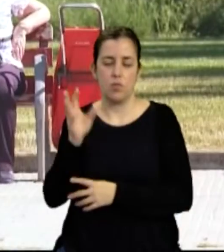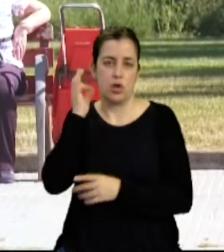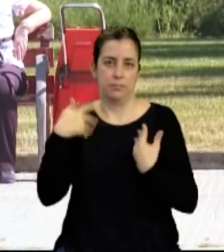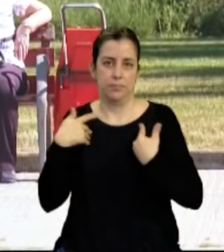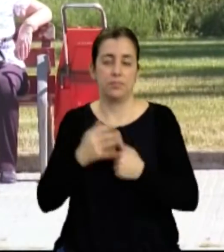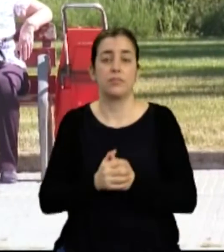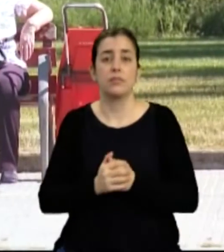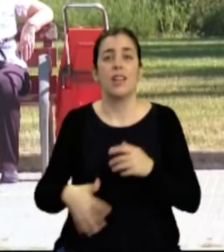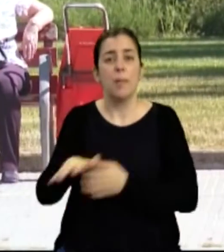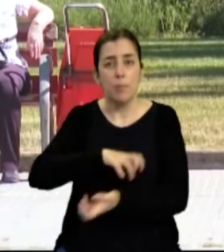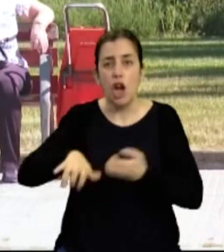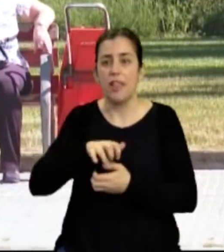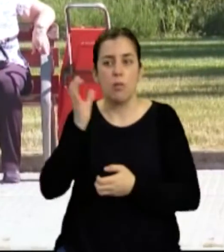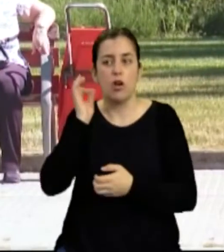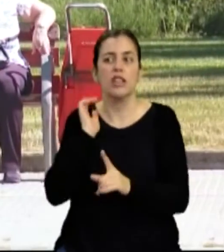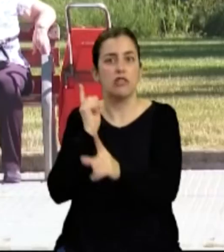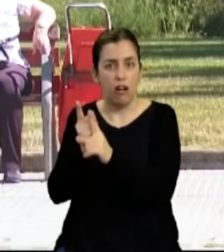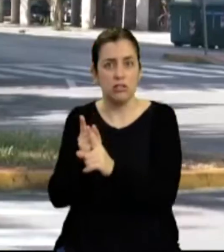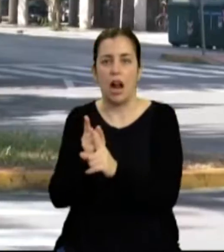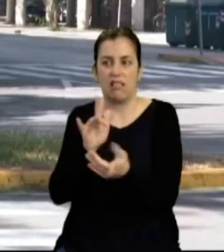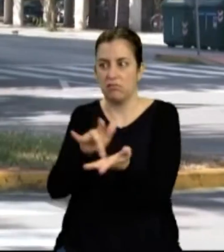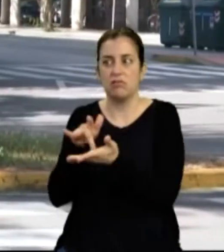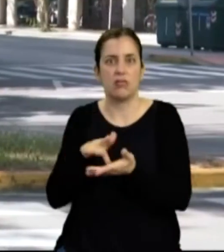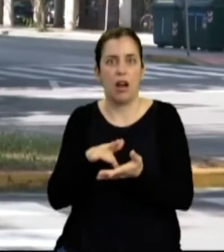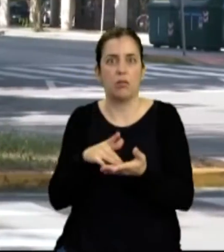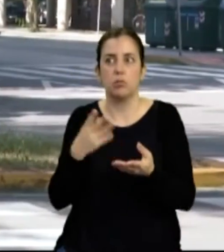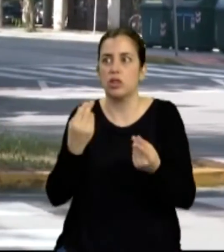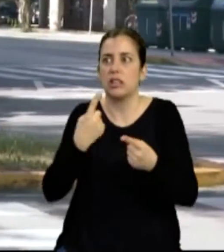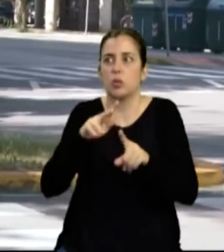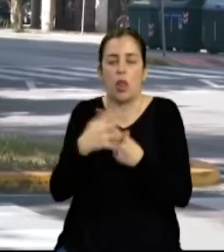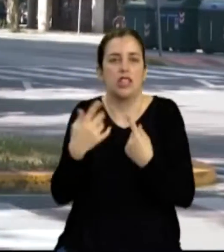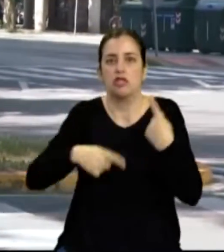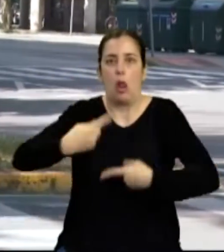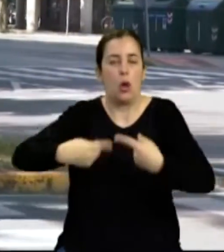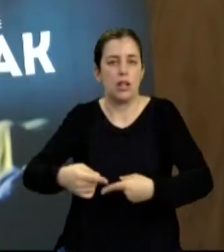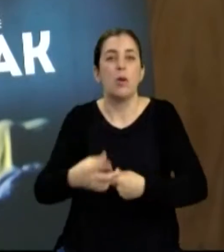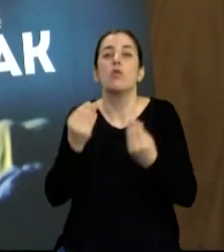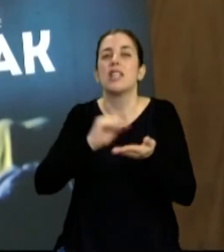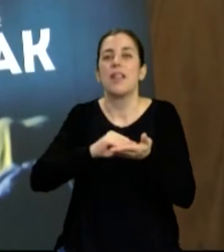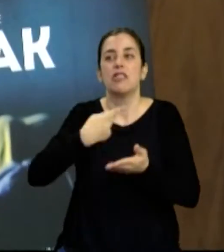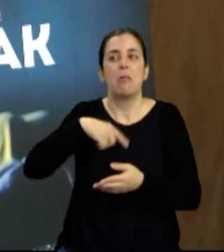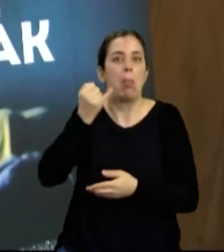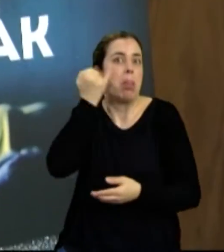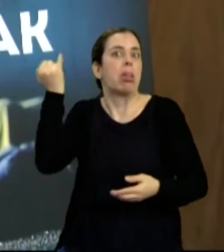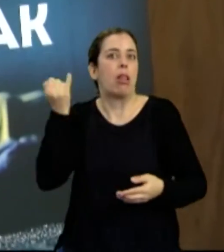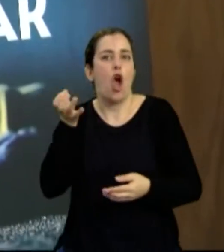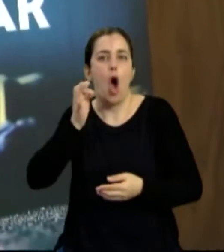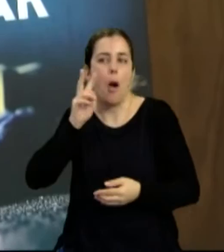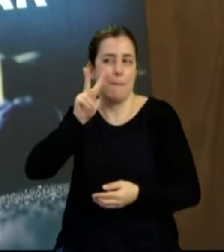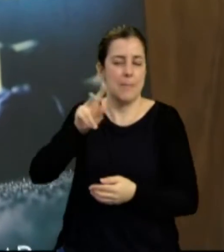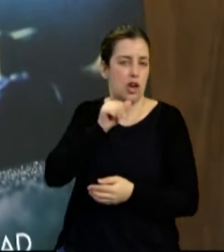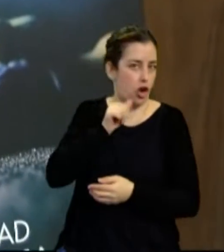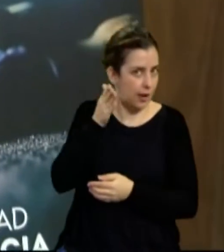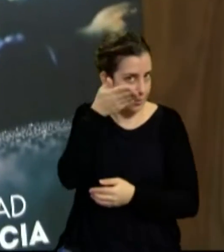está en muchos gestos del día a día. Hay veces que no la vemos o que no queremos verla. Por eso, esta campaña del Instituto Navarro